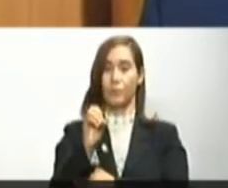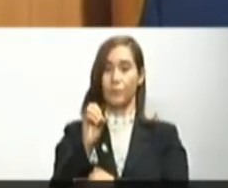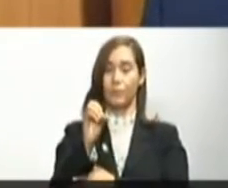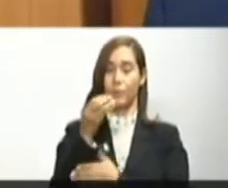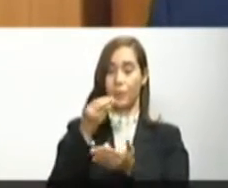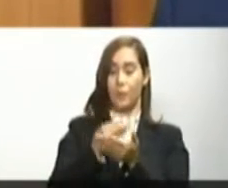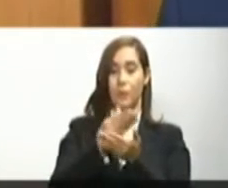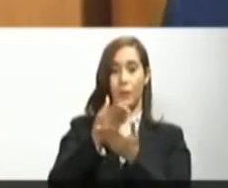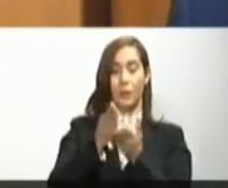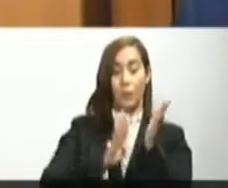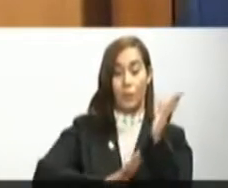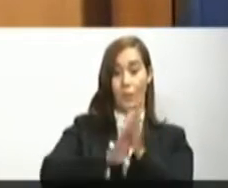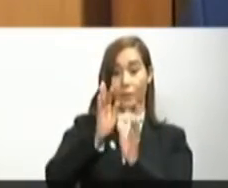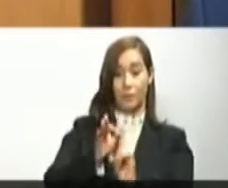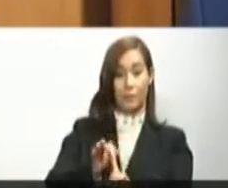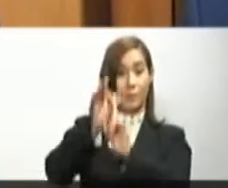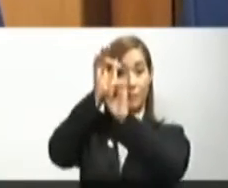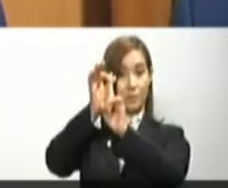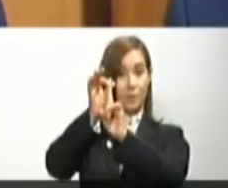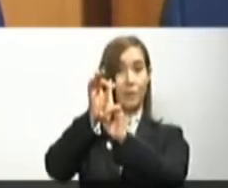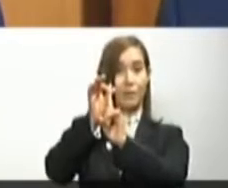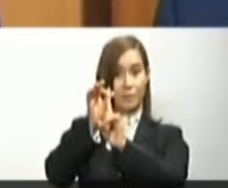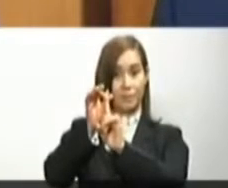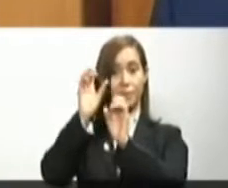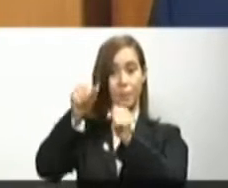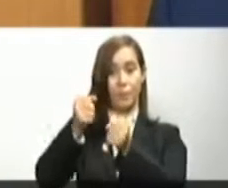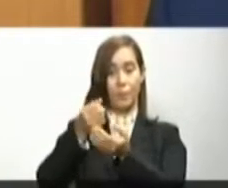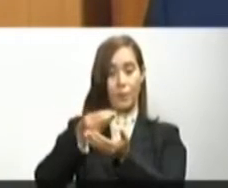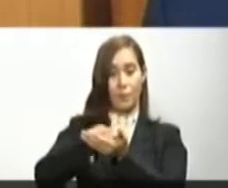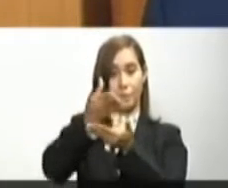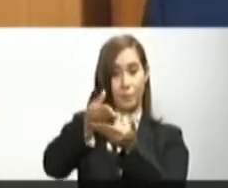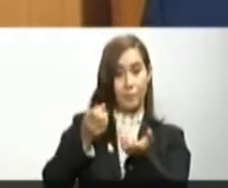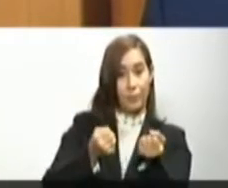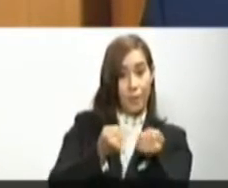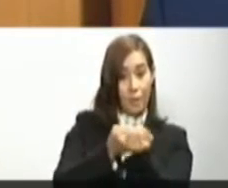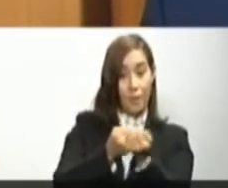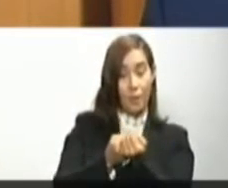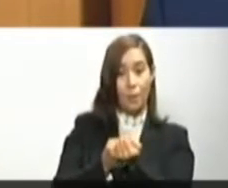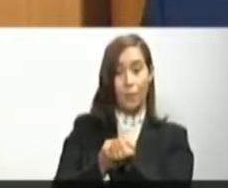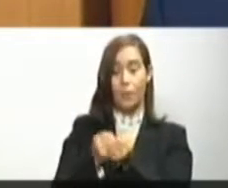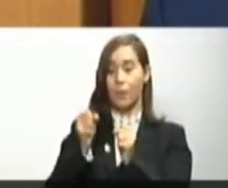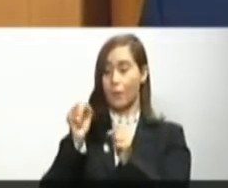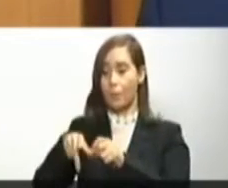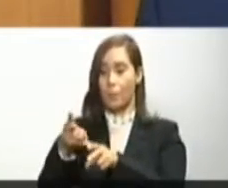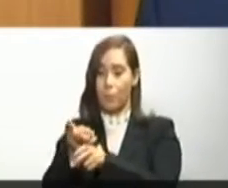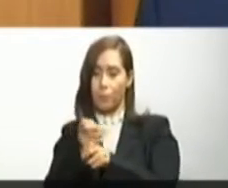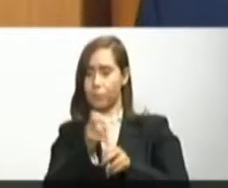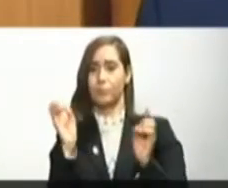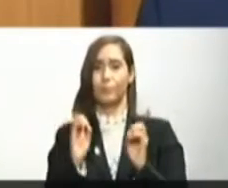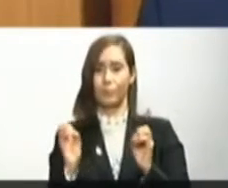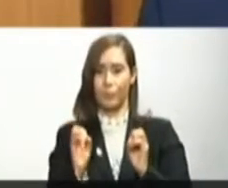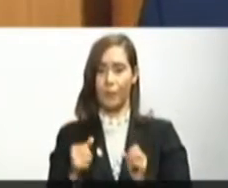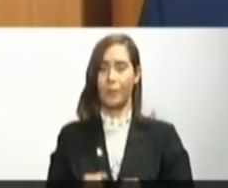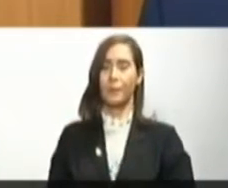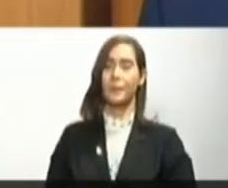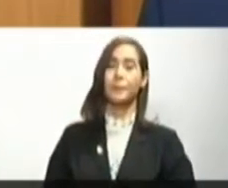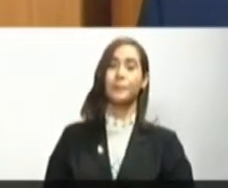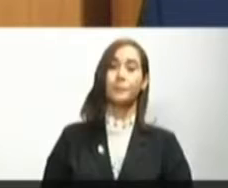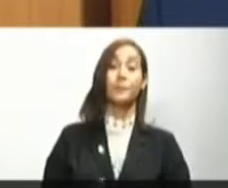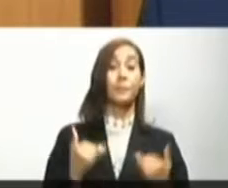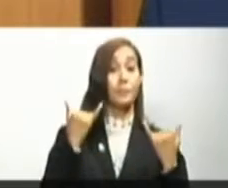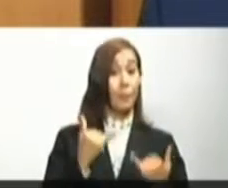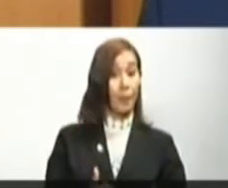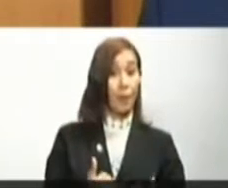llamados derechos especiales de giro y que no generen deuda para los países. Y aquí les quiero